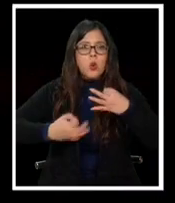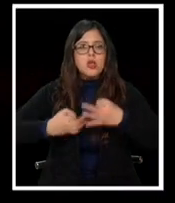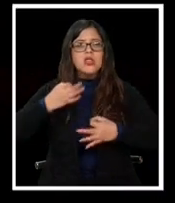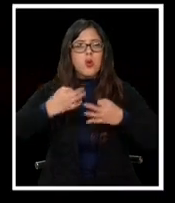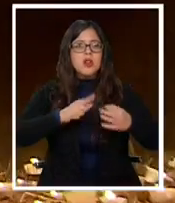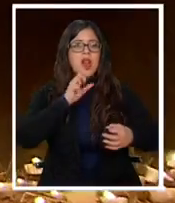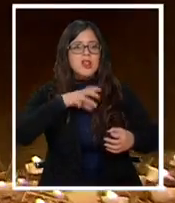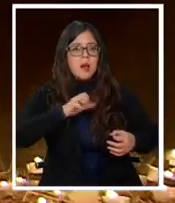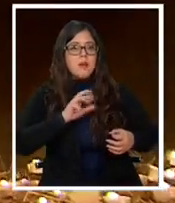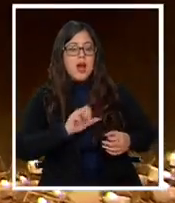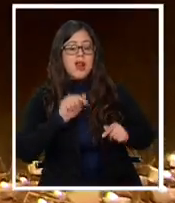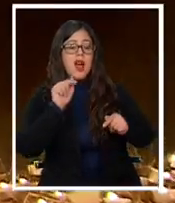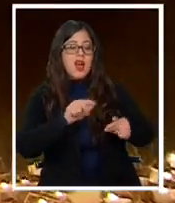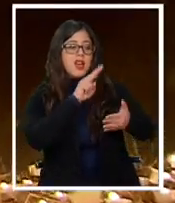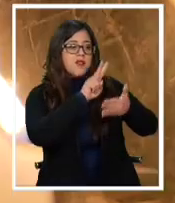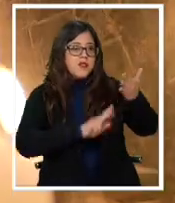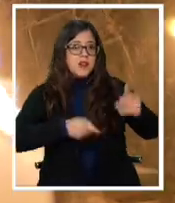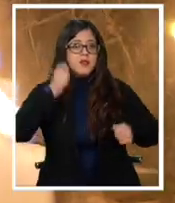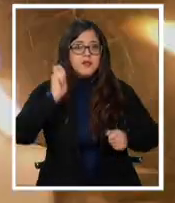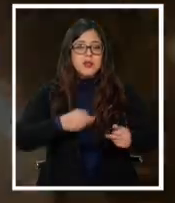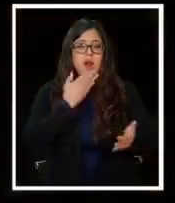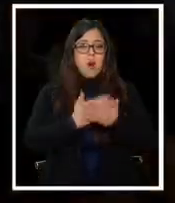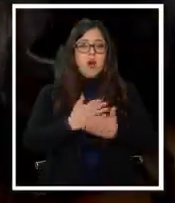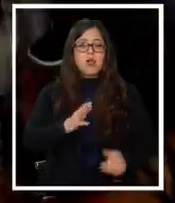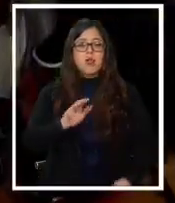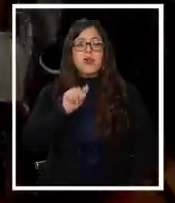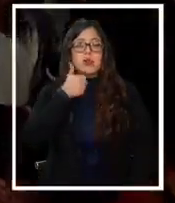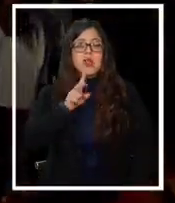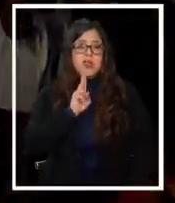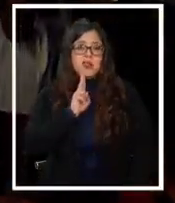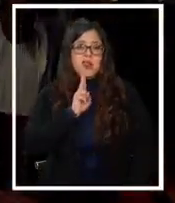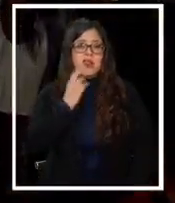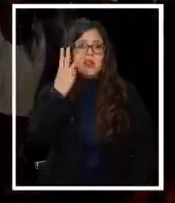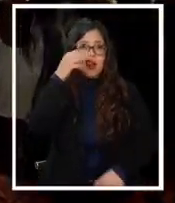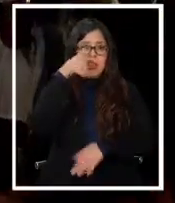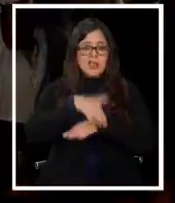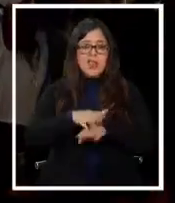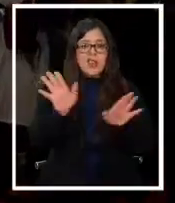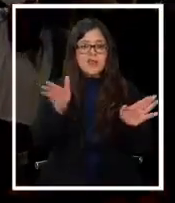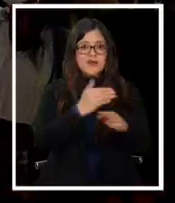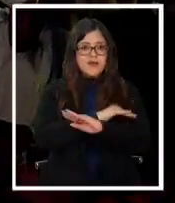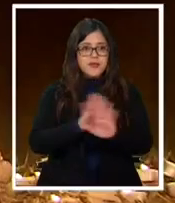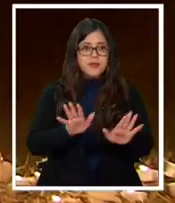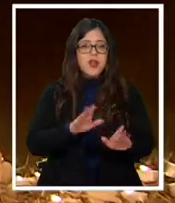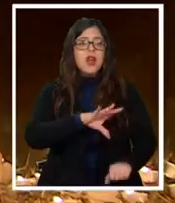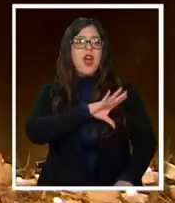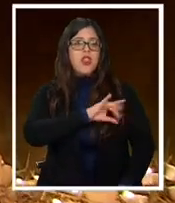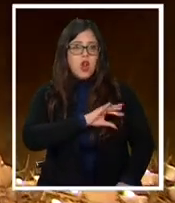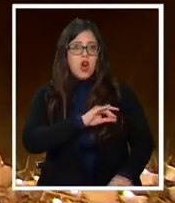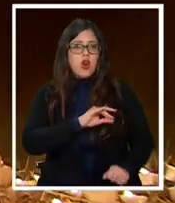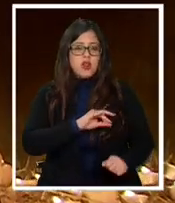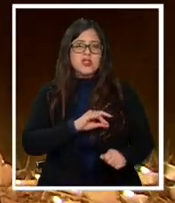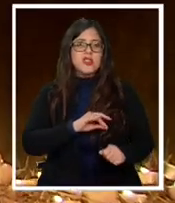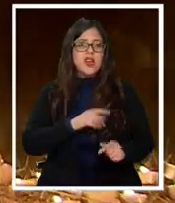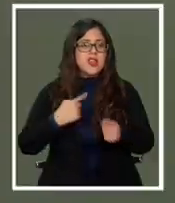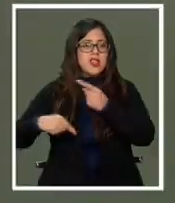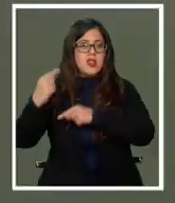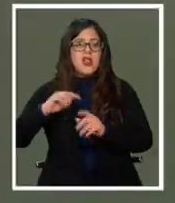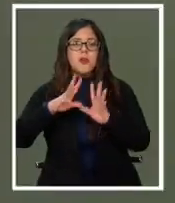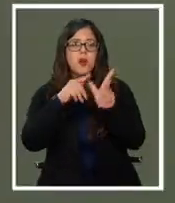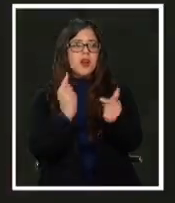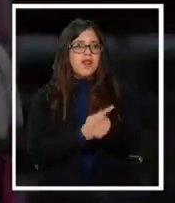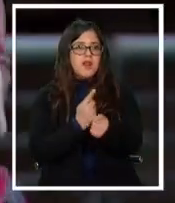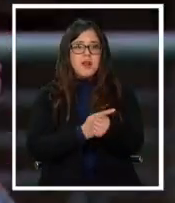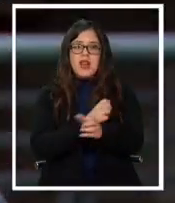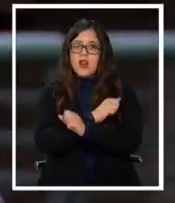La lectura de la condena está programada para este viernes a las 15 horas. Así se cierra un doloroso capítulo para una familia que no